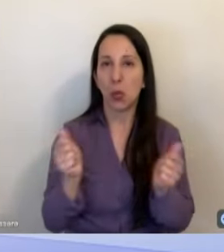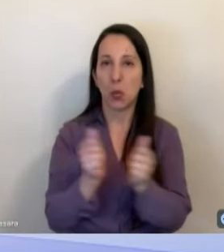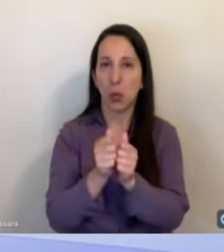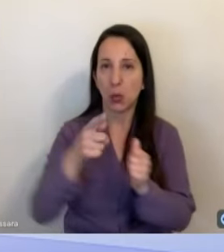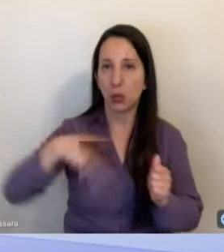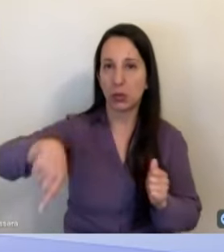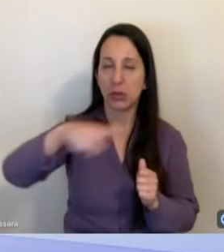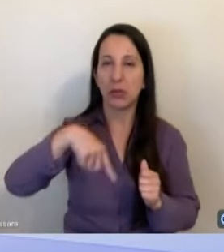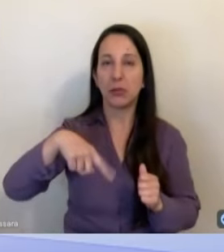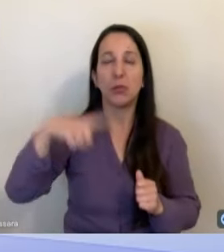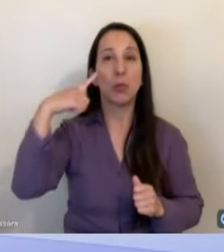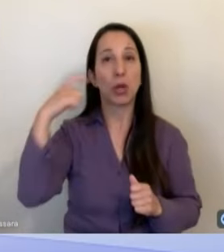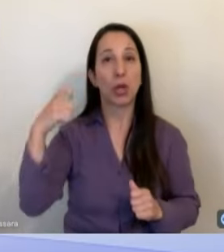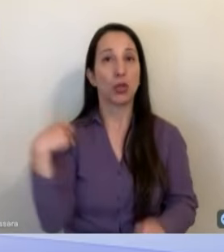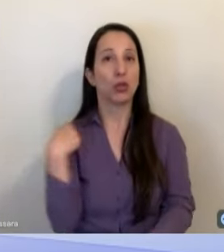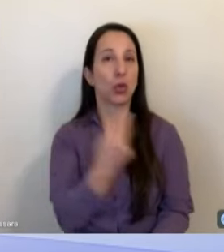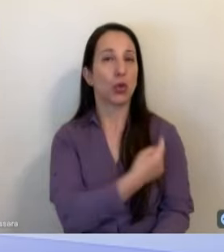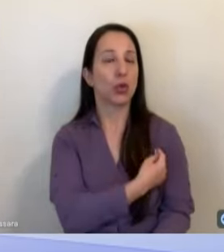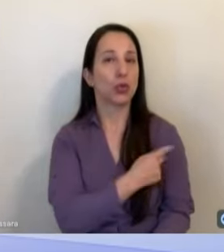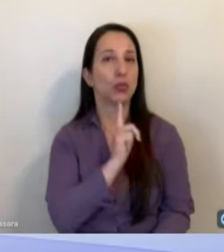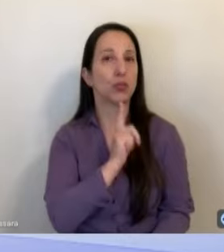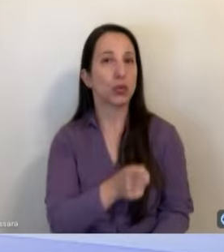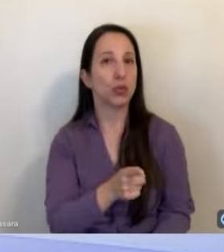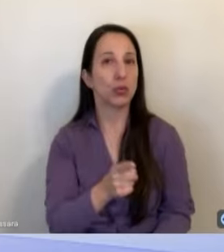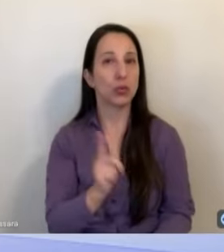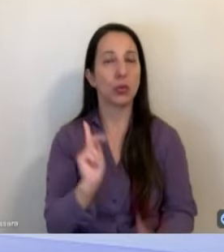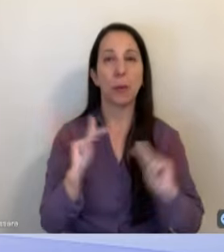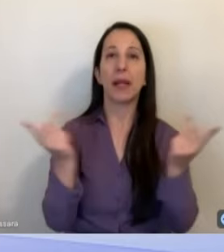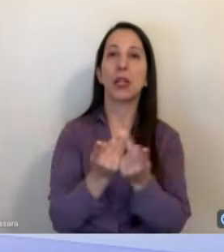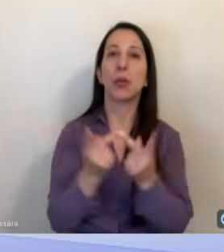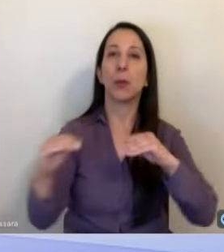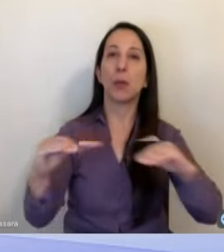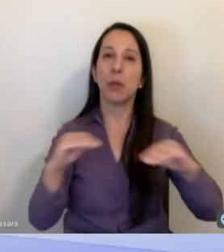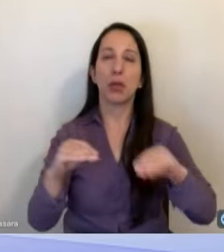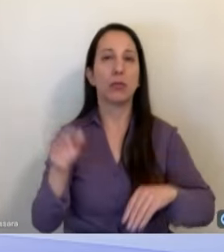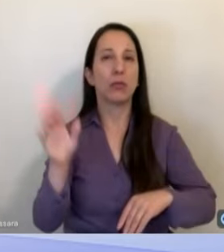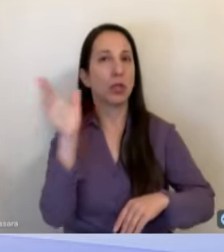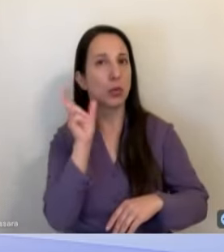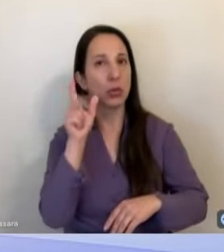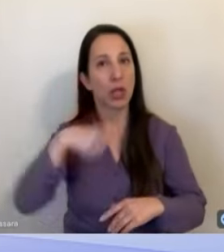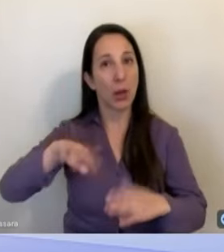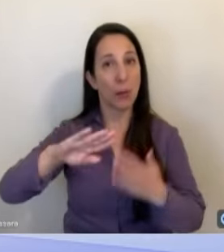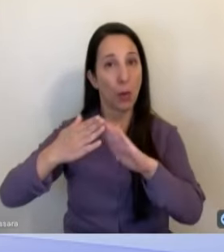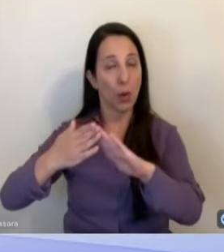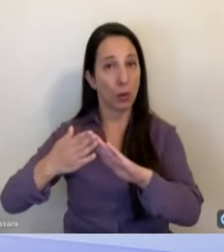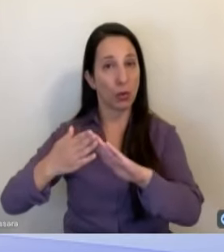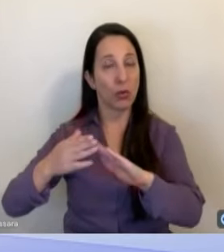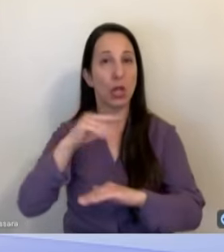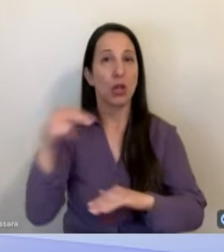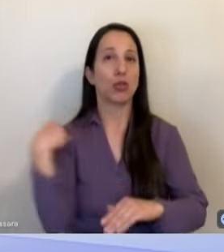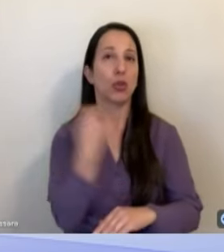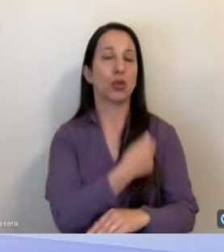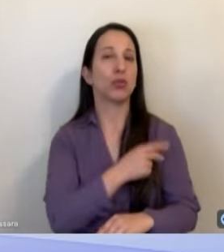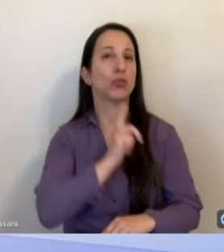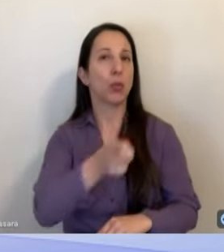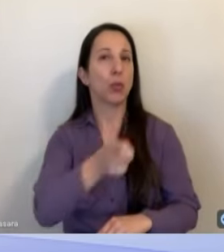porque nosotros somos un partido y un movimiento que escucha al pueblo y somos el pueblo, porque Costa Rica somos